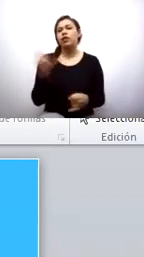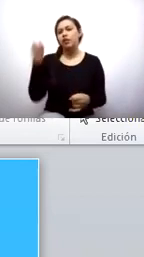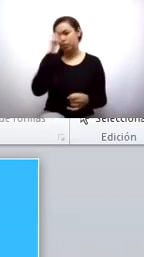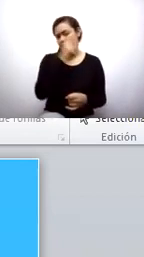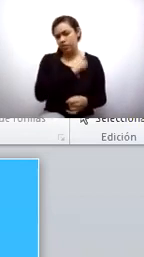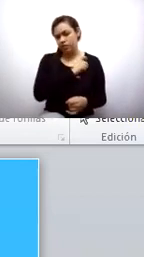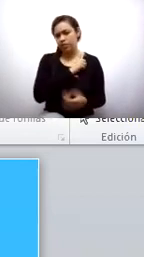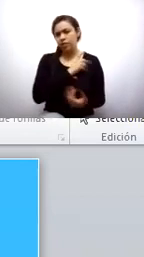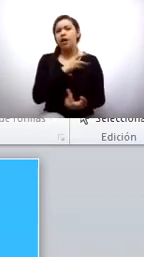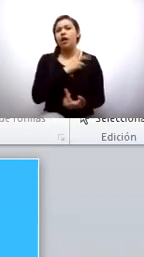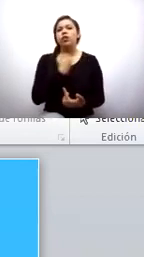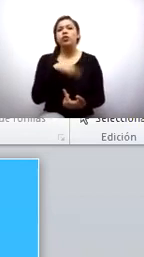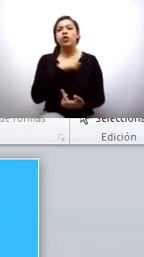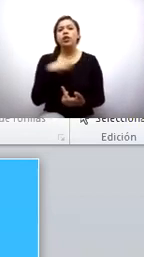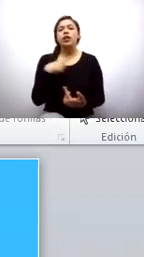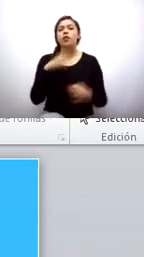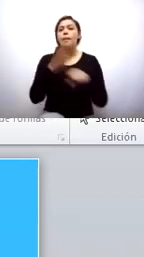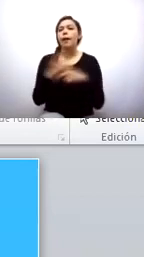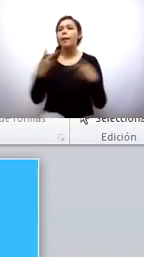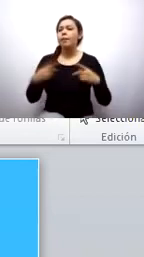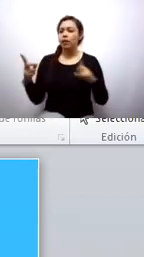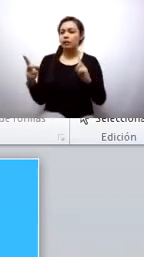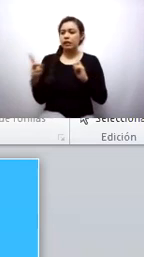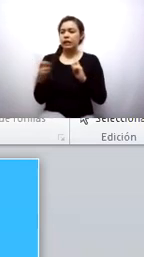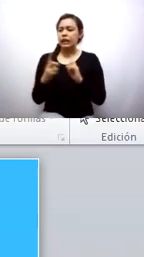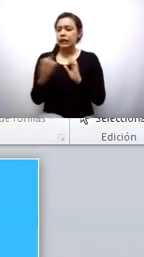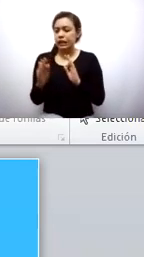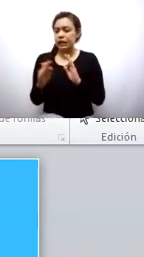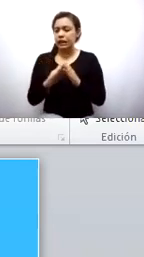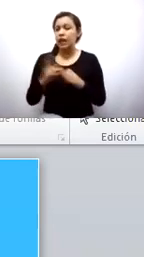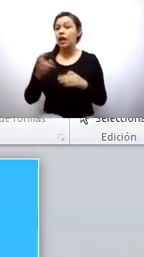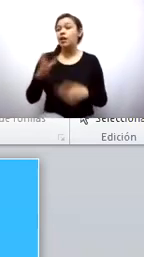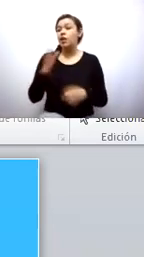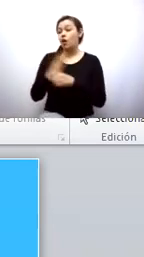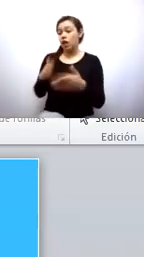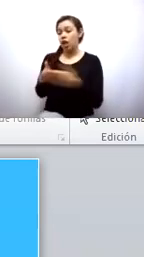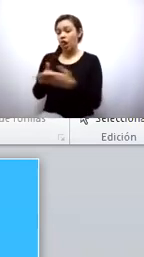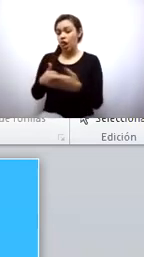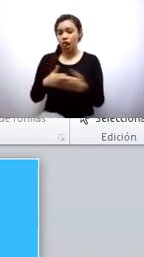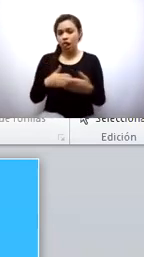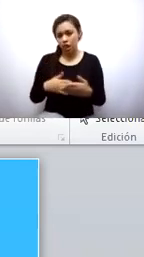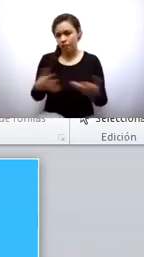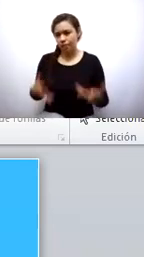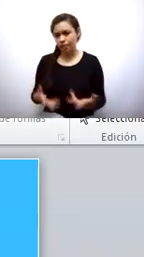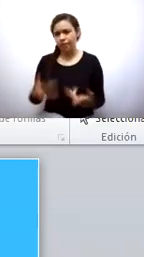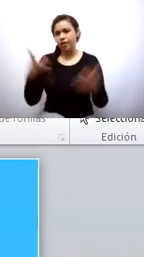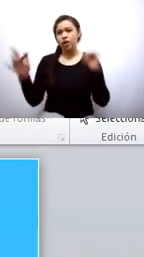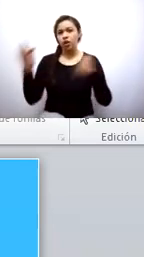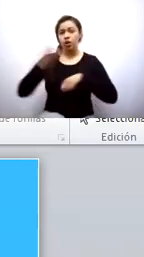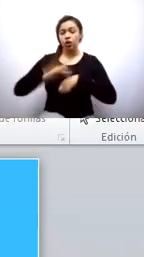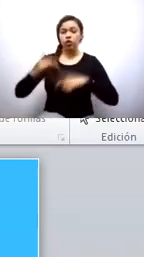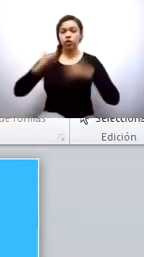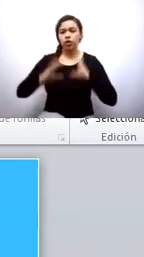un acercamiento un poco más personal, pero justamente esa es nuestra barrera ahorita, el contacto físico, el